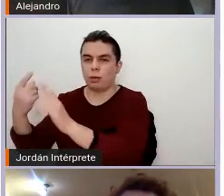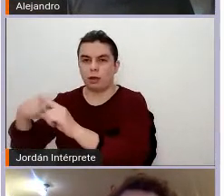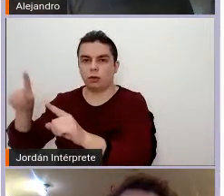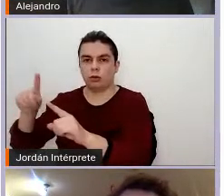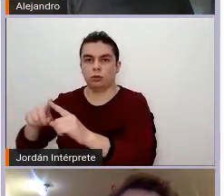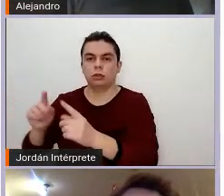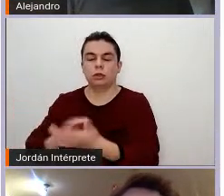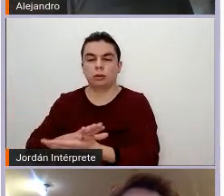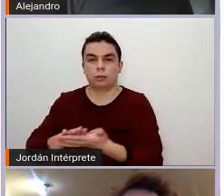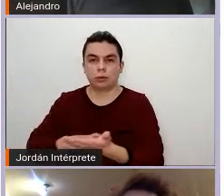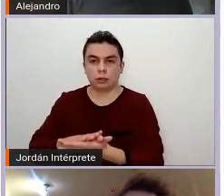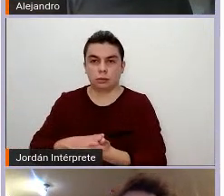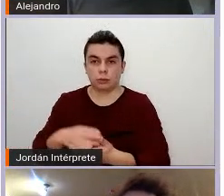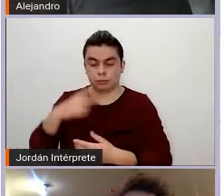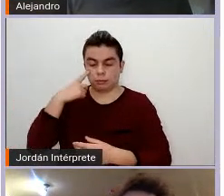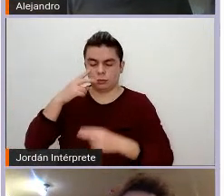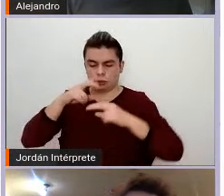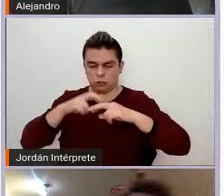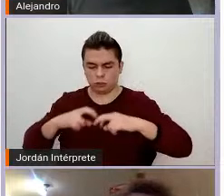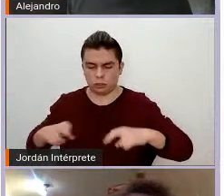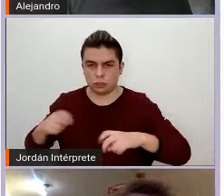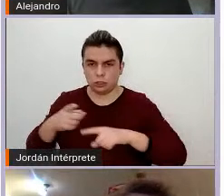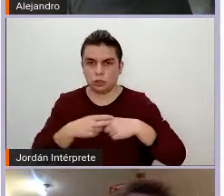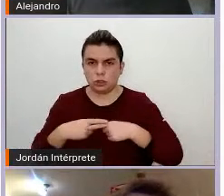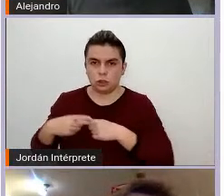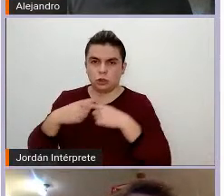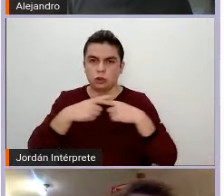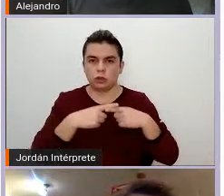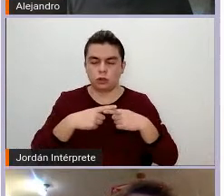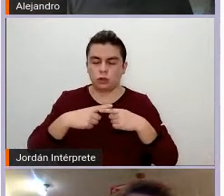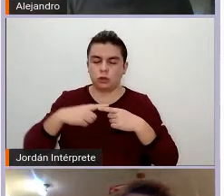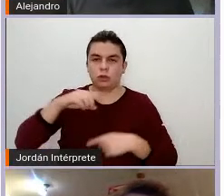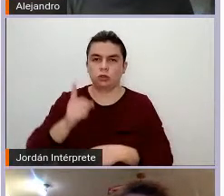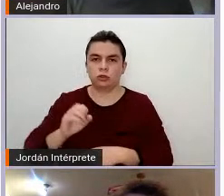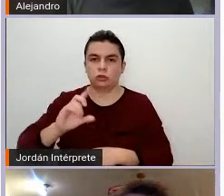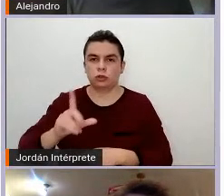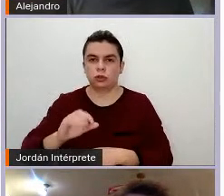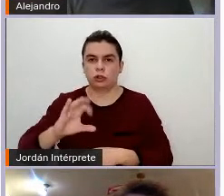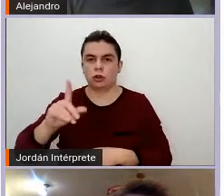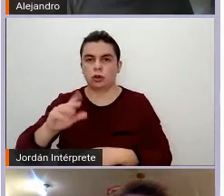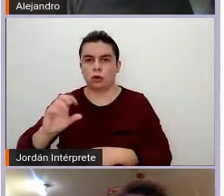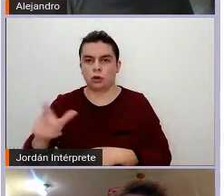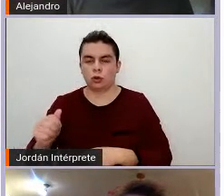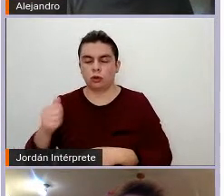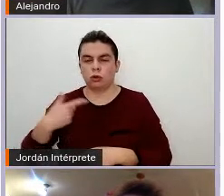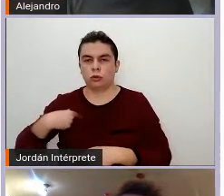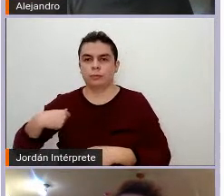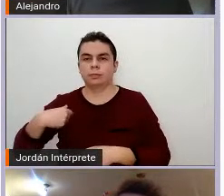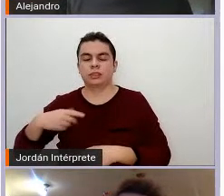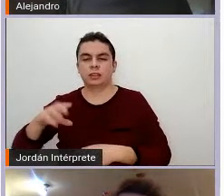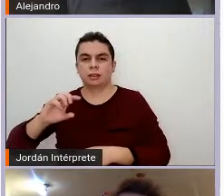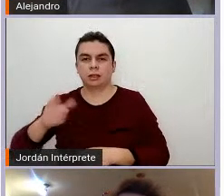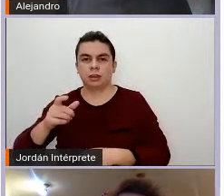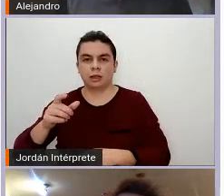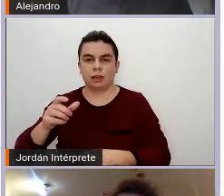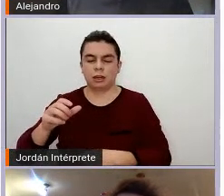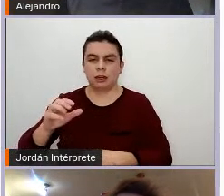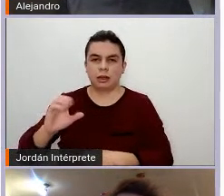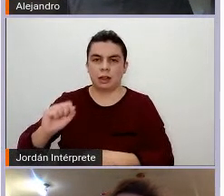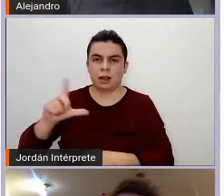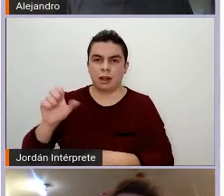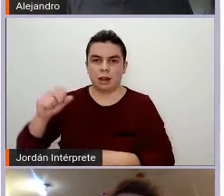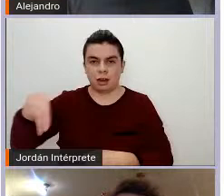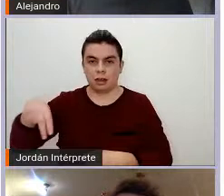lo destaca el sociólogo Gary Alan Fine en su libro Genio Cotidiano, Arte Autodidacta y Cultura de la Autenticidad,